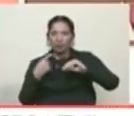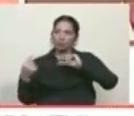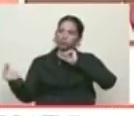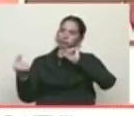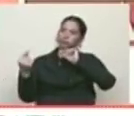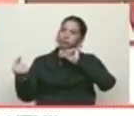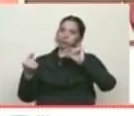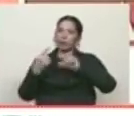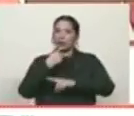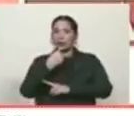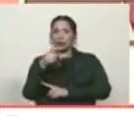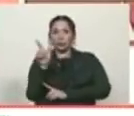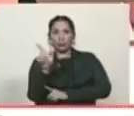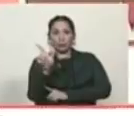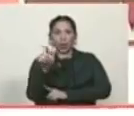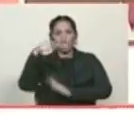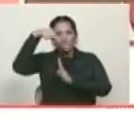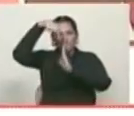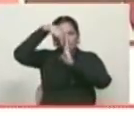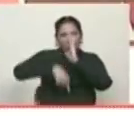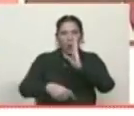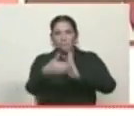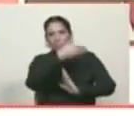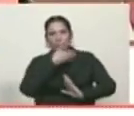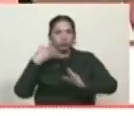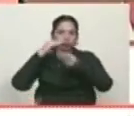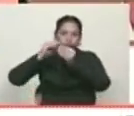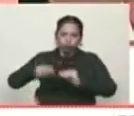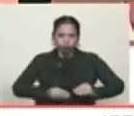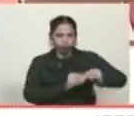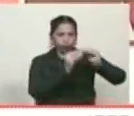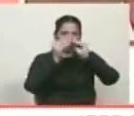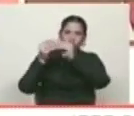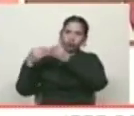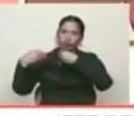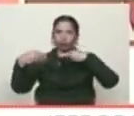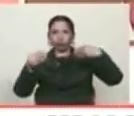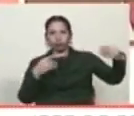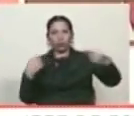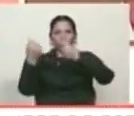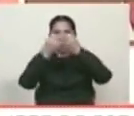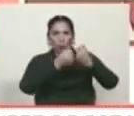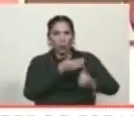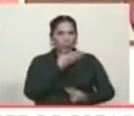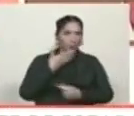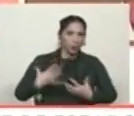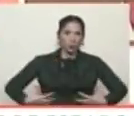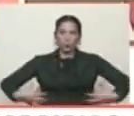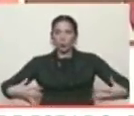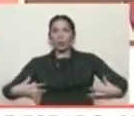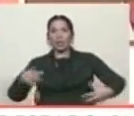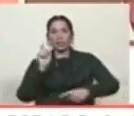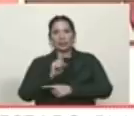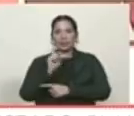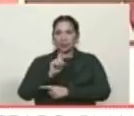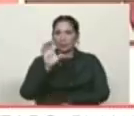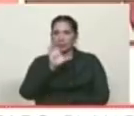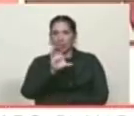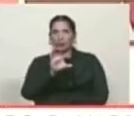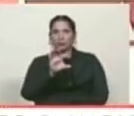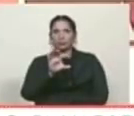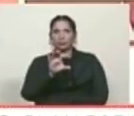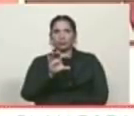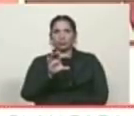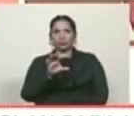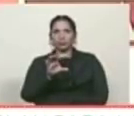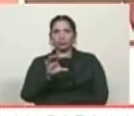nuestro partido, a profundizar, a mejorar todo el modelo económico para generar toda la riqueza que requiera nuestro país para satisfacer las necesidades de nuestro